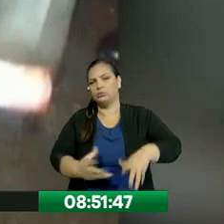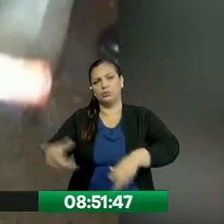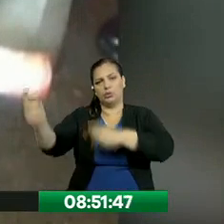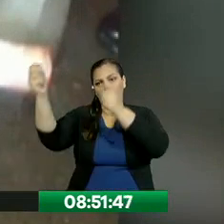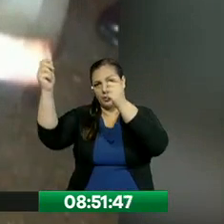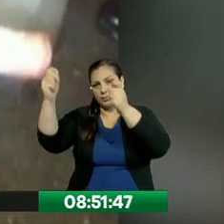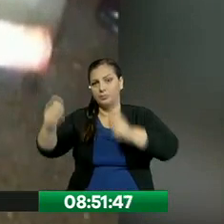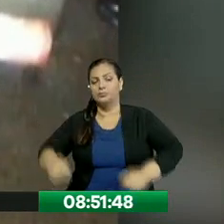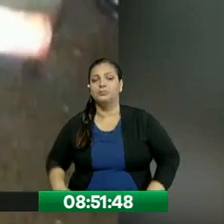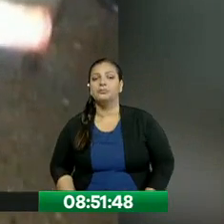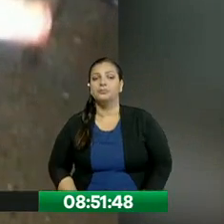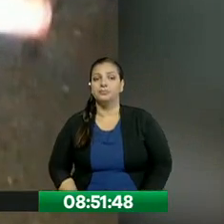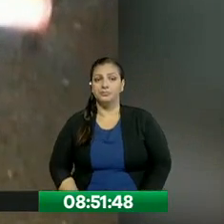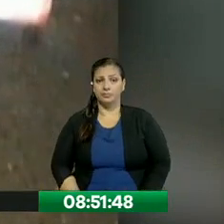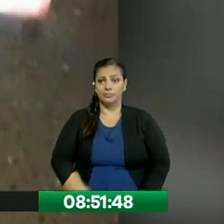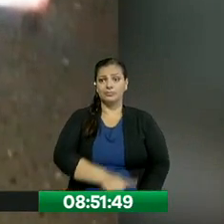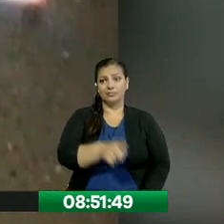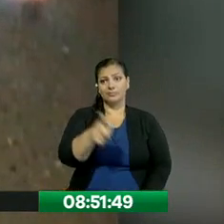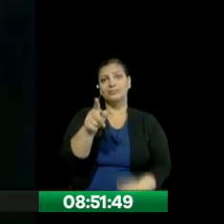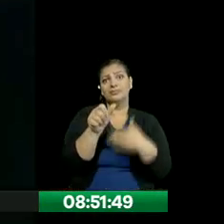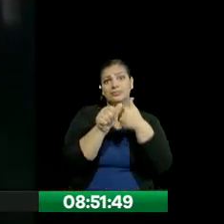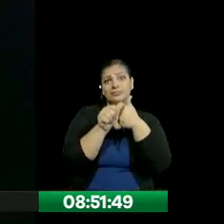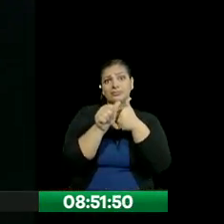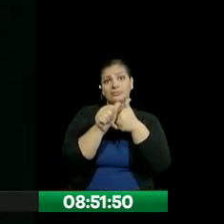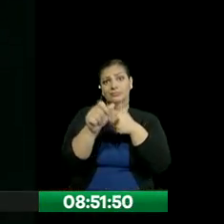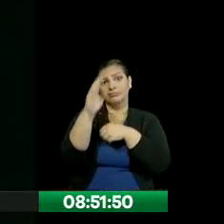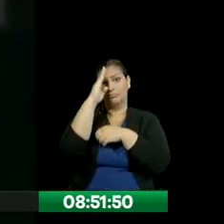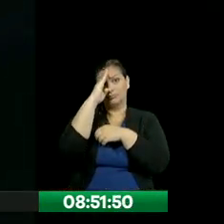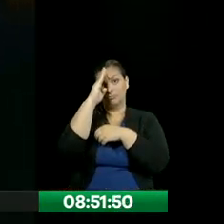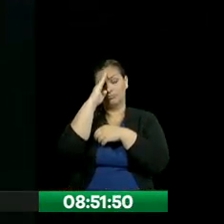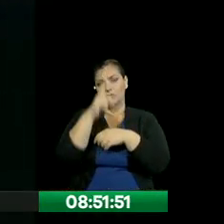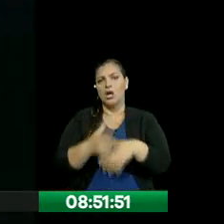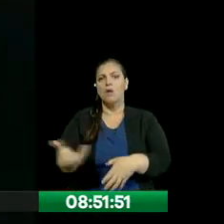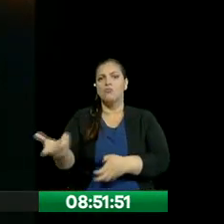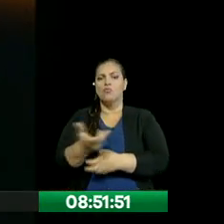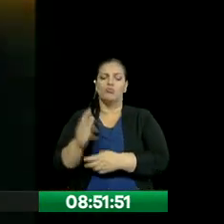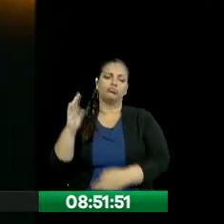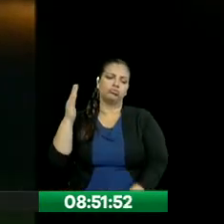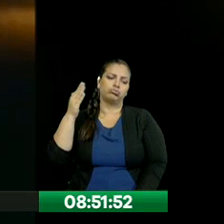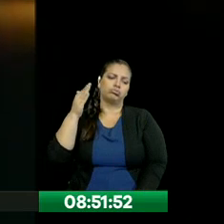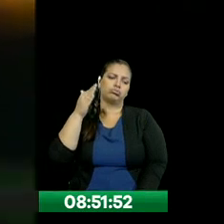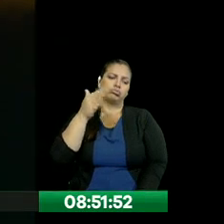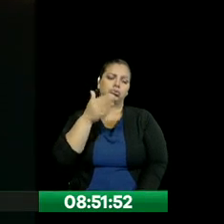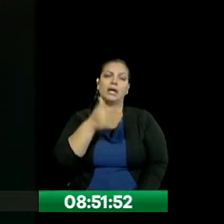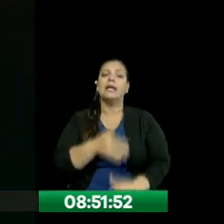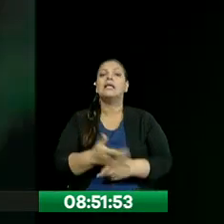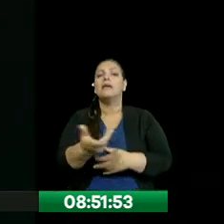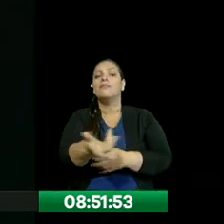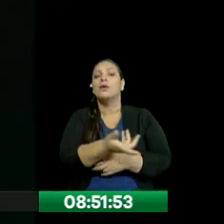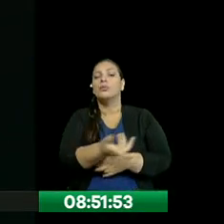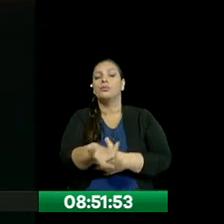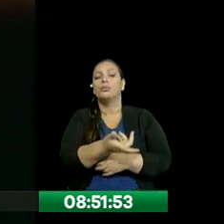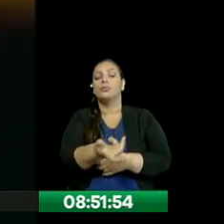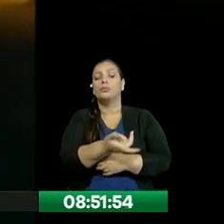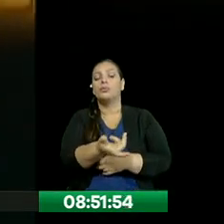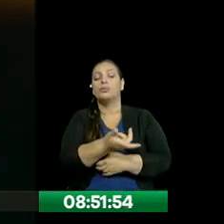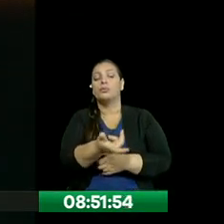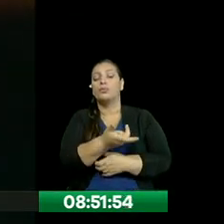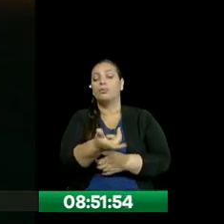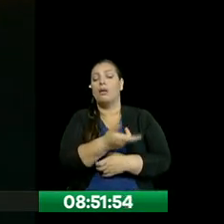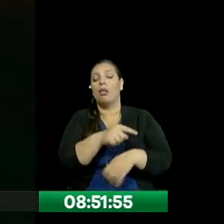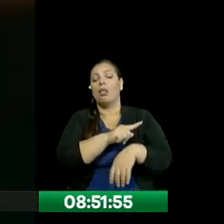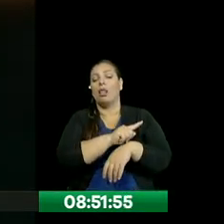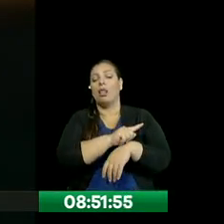a 2 cuadras del cuartel policial. Cuando llegaron los bomberos, el inmueble estaba abrazado por la candela. A los hombres que luchan contra el fuego les tomó